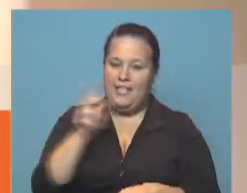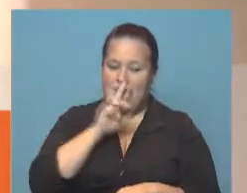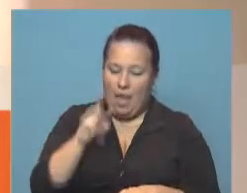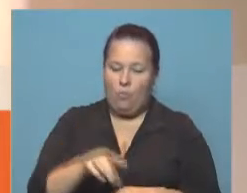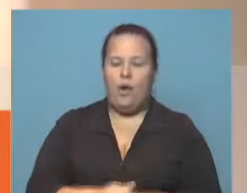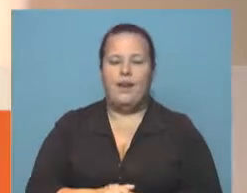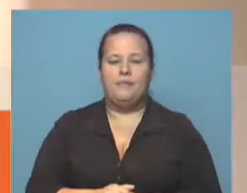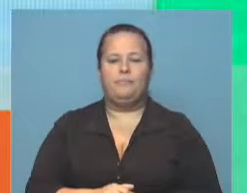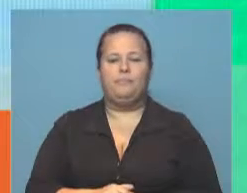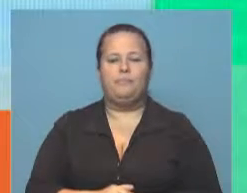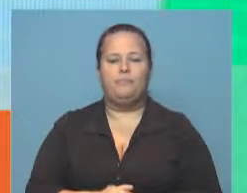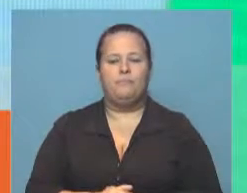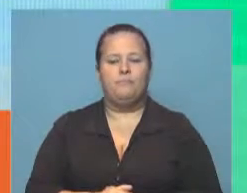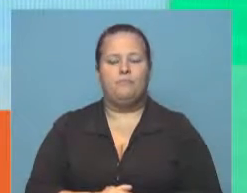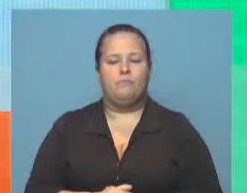Josefina,